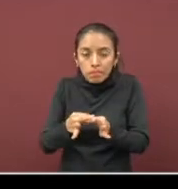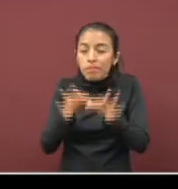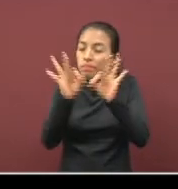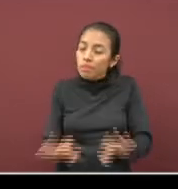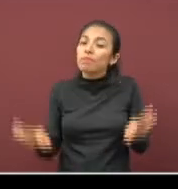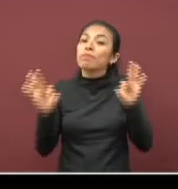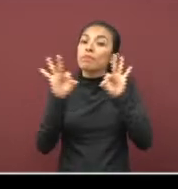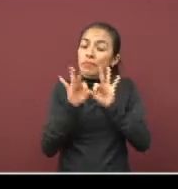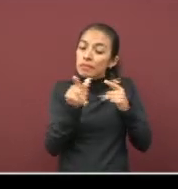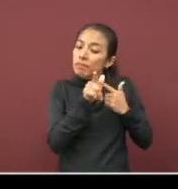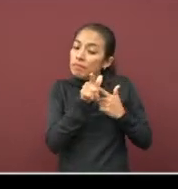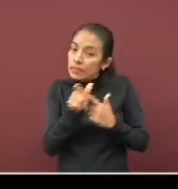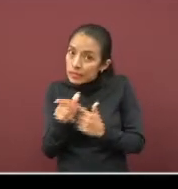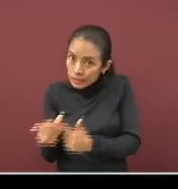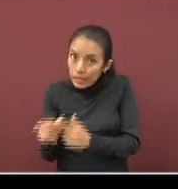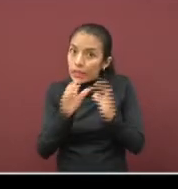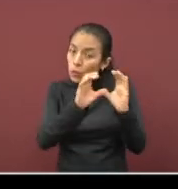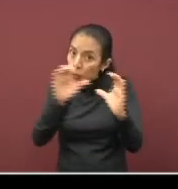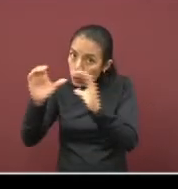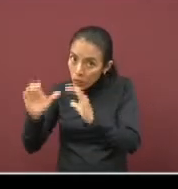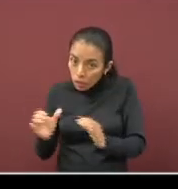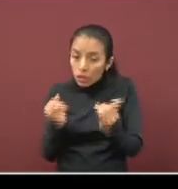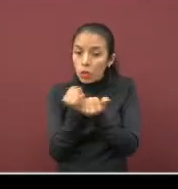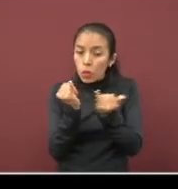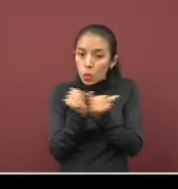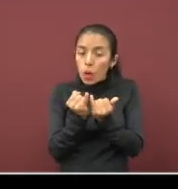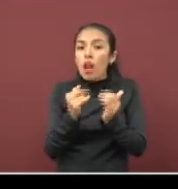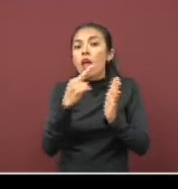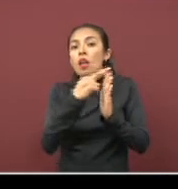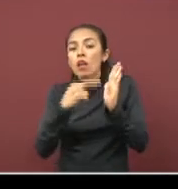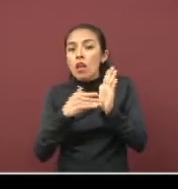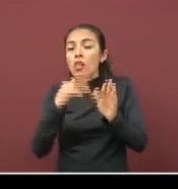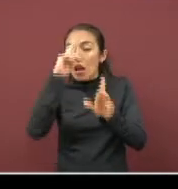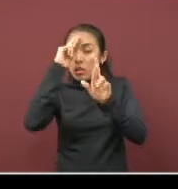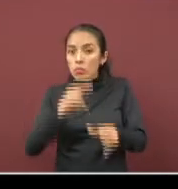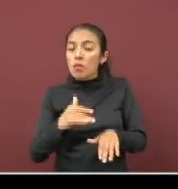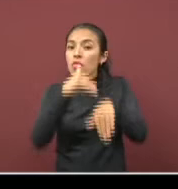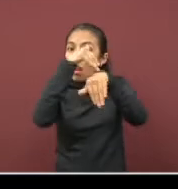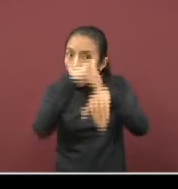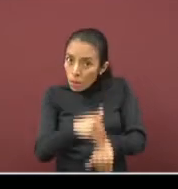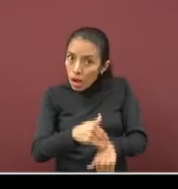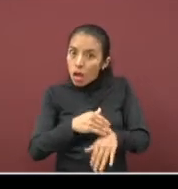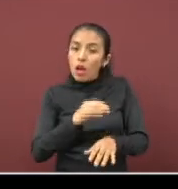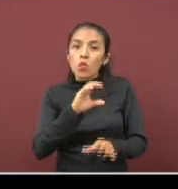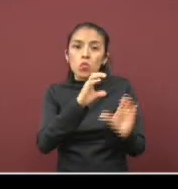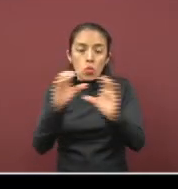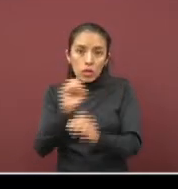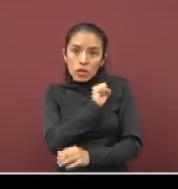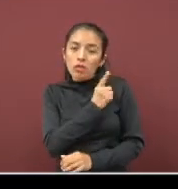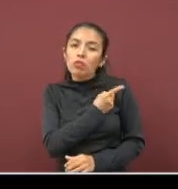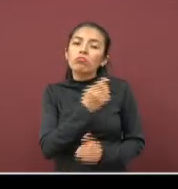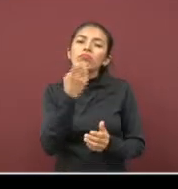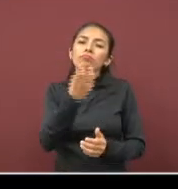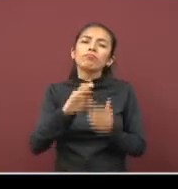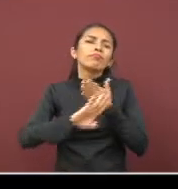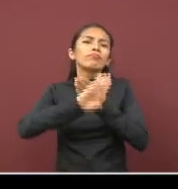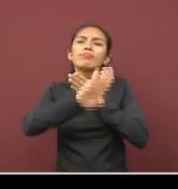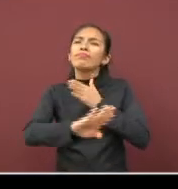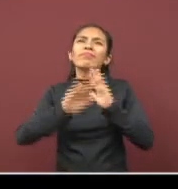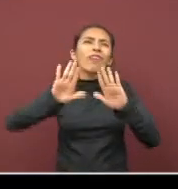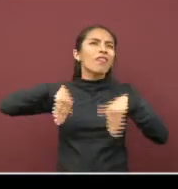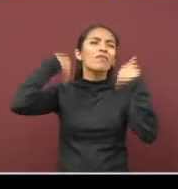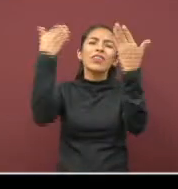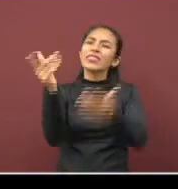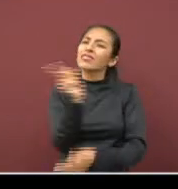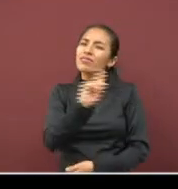medidas para prevenir contagiarse de kobe 19 por lo que evite salir u organizar reuniones salgan